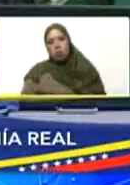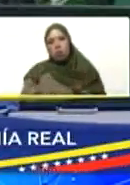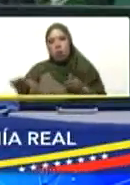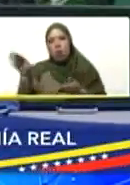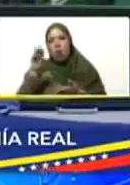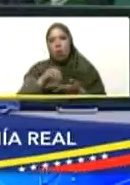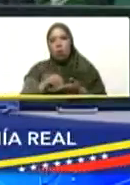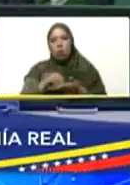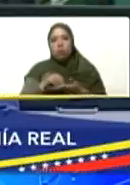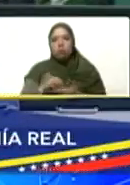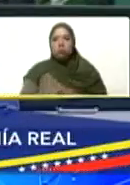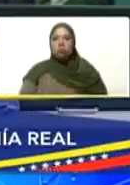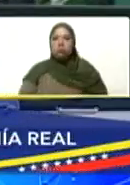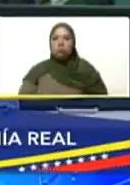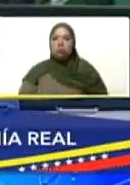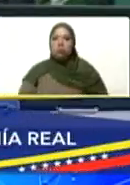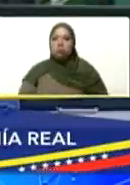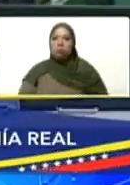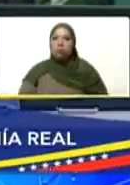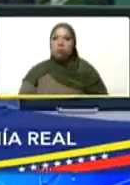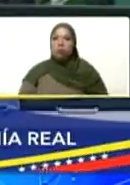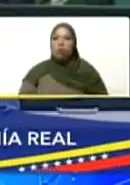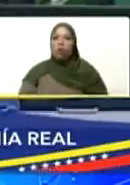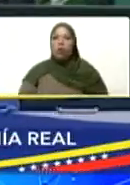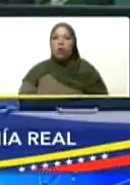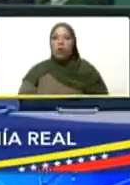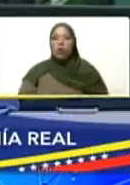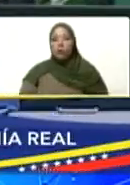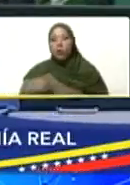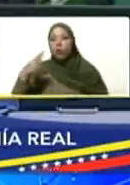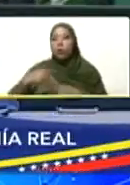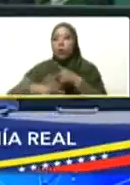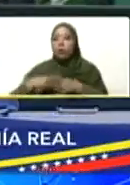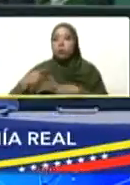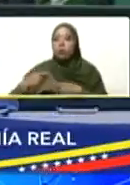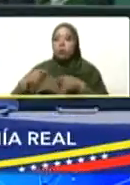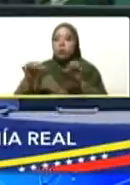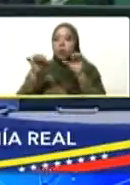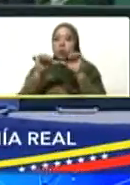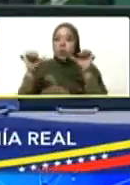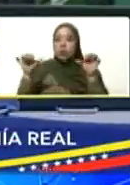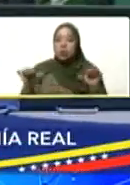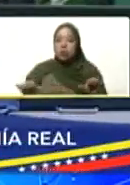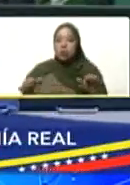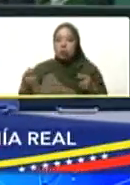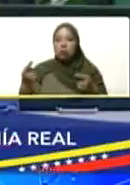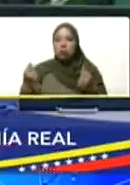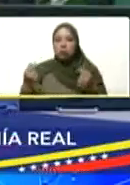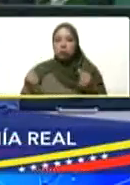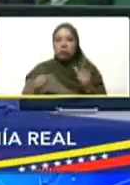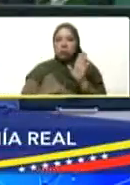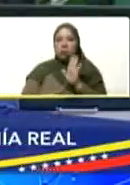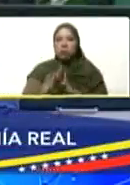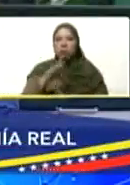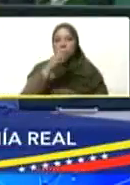retroceder al caos que tuvimos producto del modelo de guerra económica y de las sanciones. Y que lo